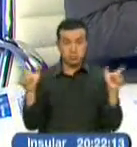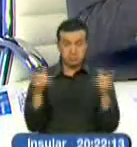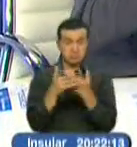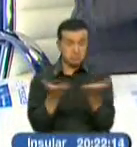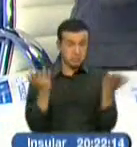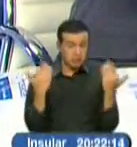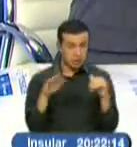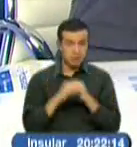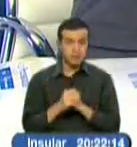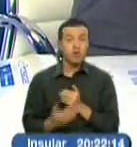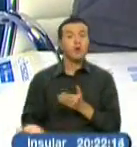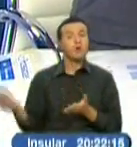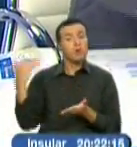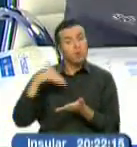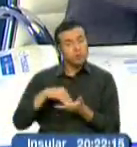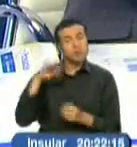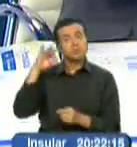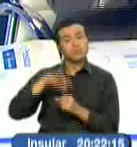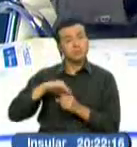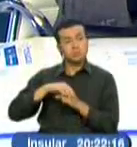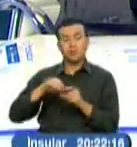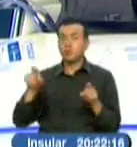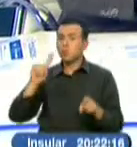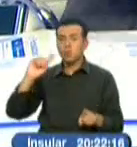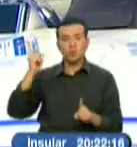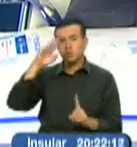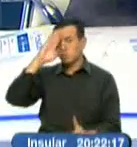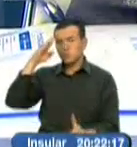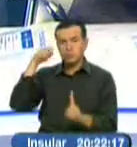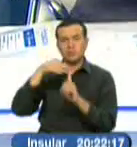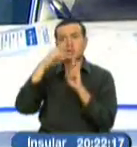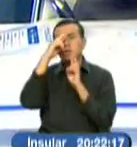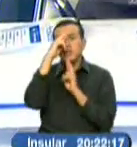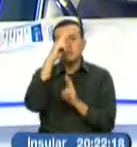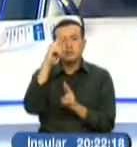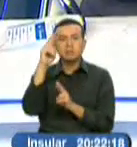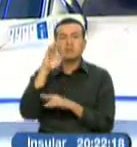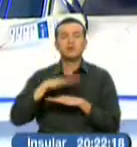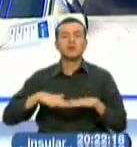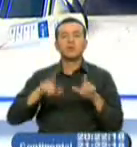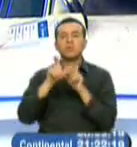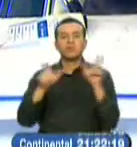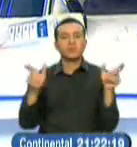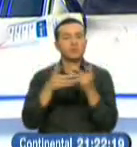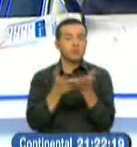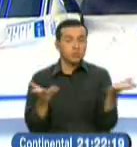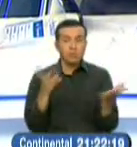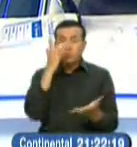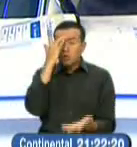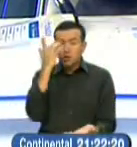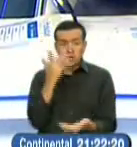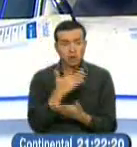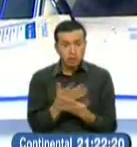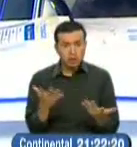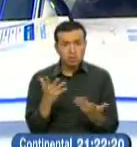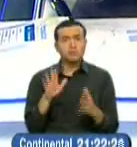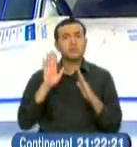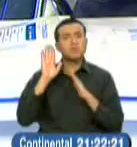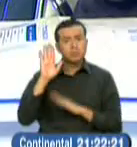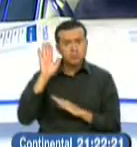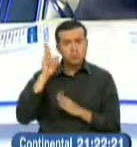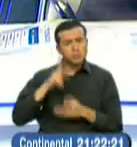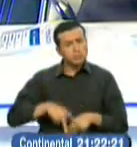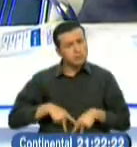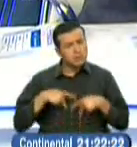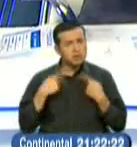ciudadanía, y vamos a volver a acudir a las urnas con el único objetivo, el respeto absoluto a la voluntad de la gente, porque ese es un compromiso de